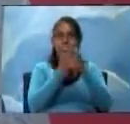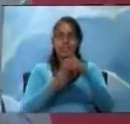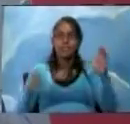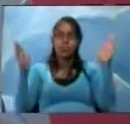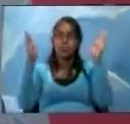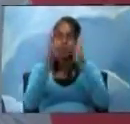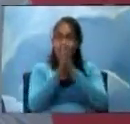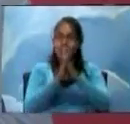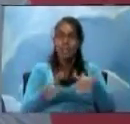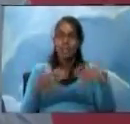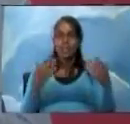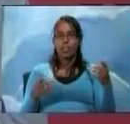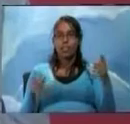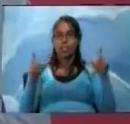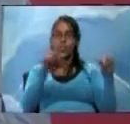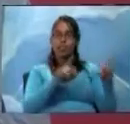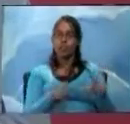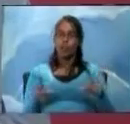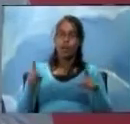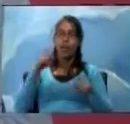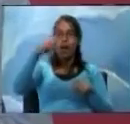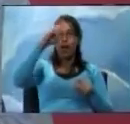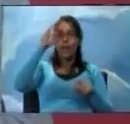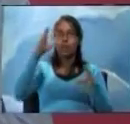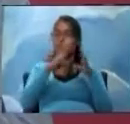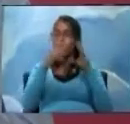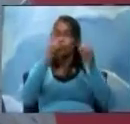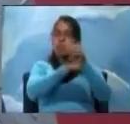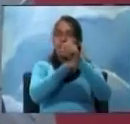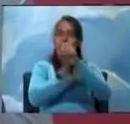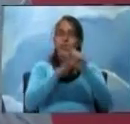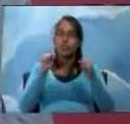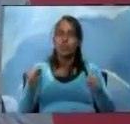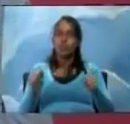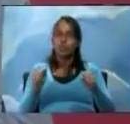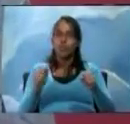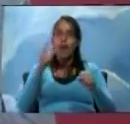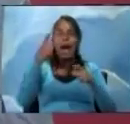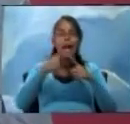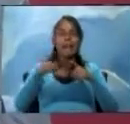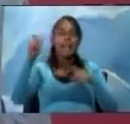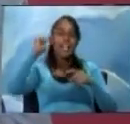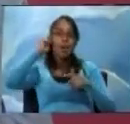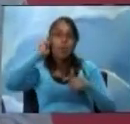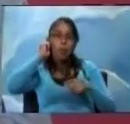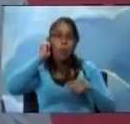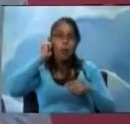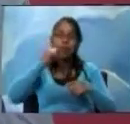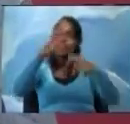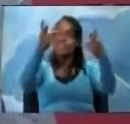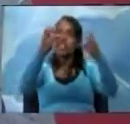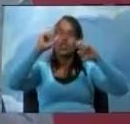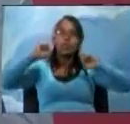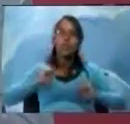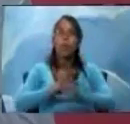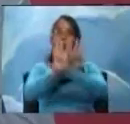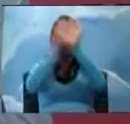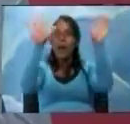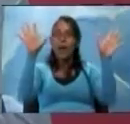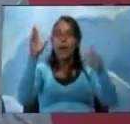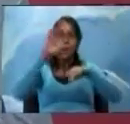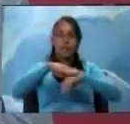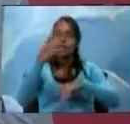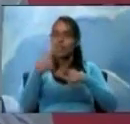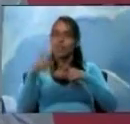Espíritu Santo, le estás dando lugar a Dios Todopoderoso. Aquella mujer recibió un milagro porque